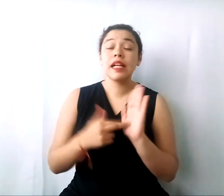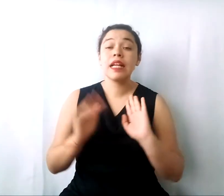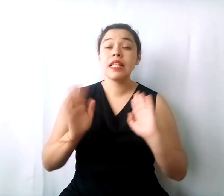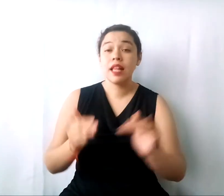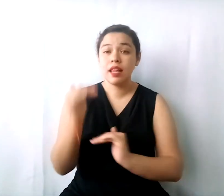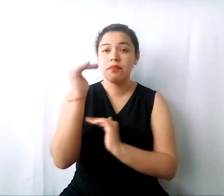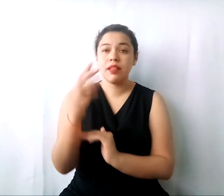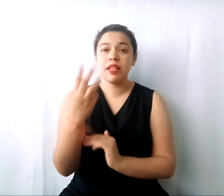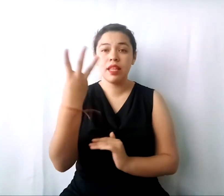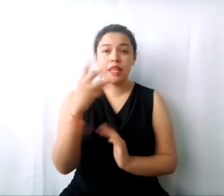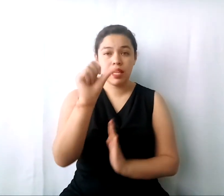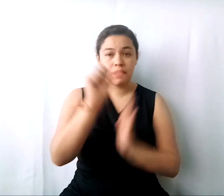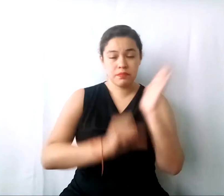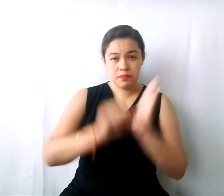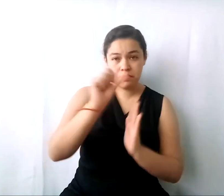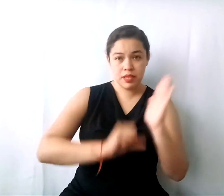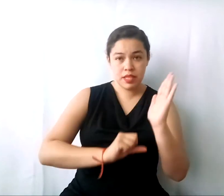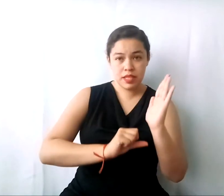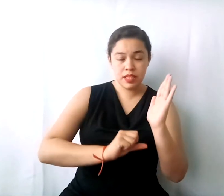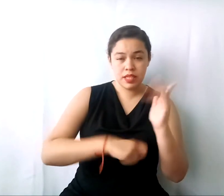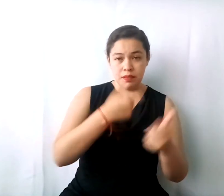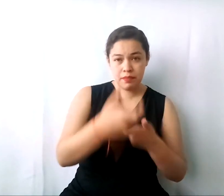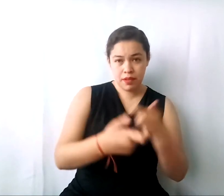a 3 salarios, a 3